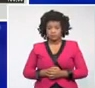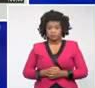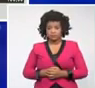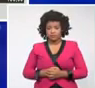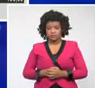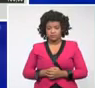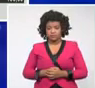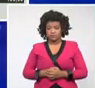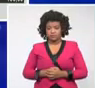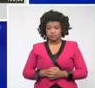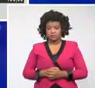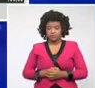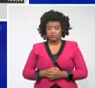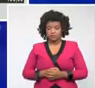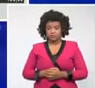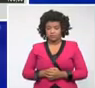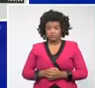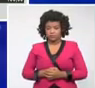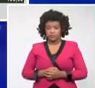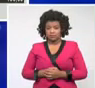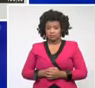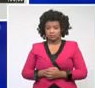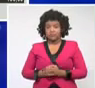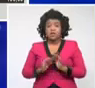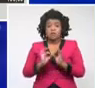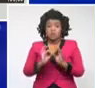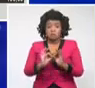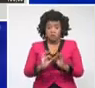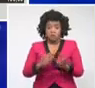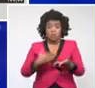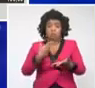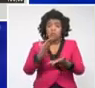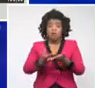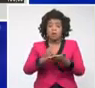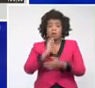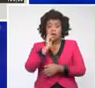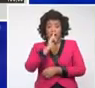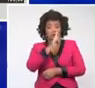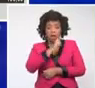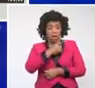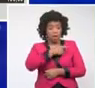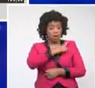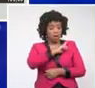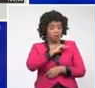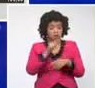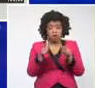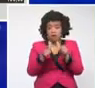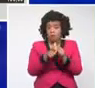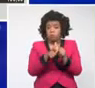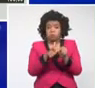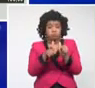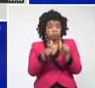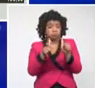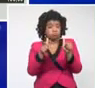PCR. De esas muestras que se analizaron ayer, la mayor